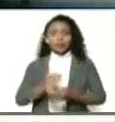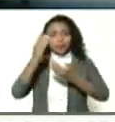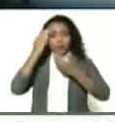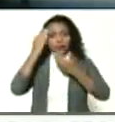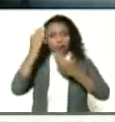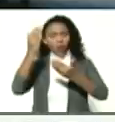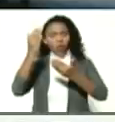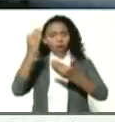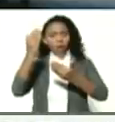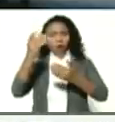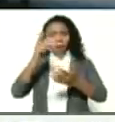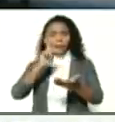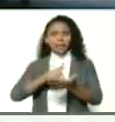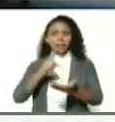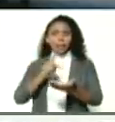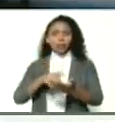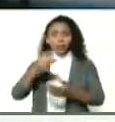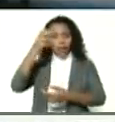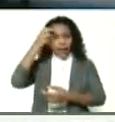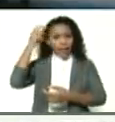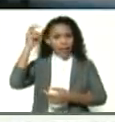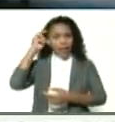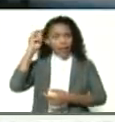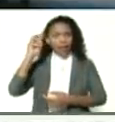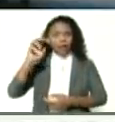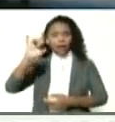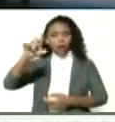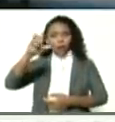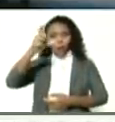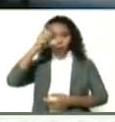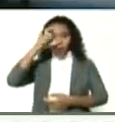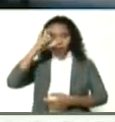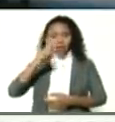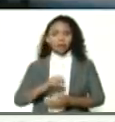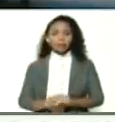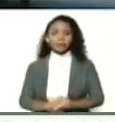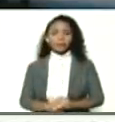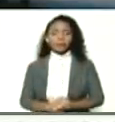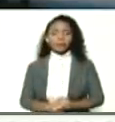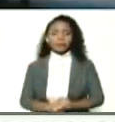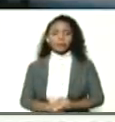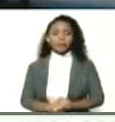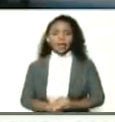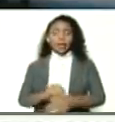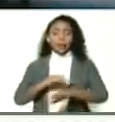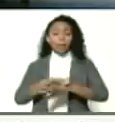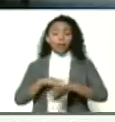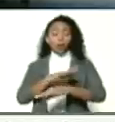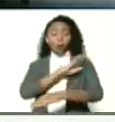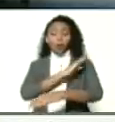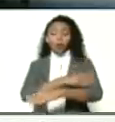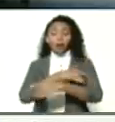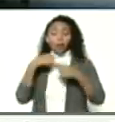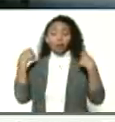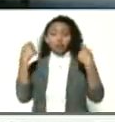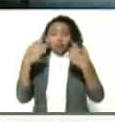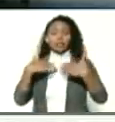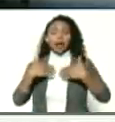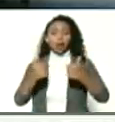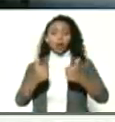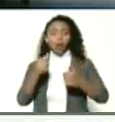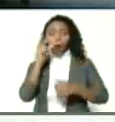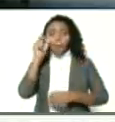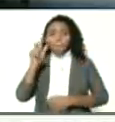Saludamos la presencia del Canciller de la República, profesor Jorge Arriaza, del Ministro del Poder Popular para la Salud, el doctor